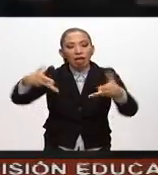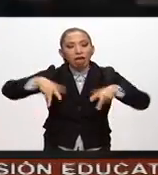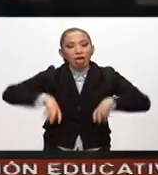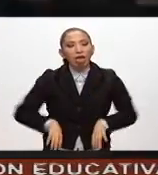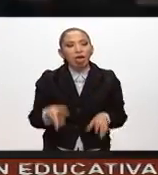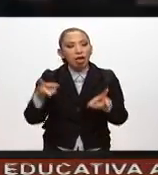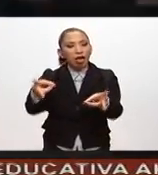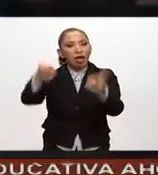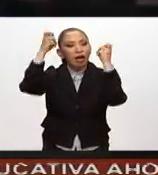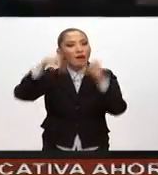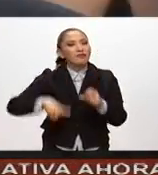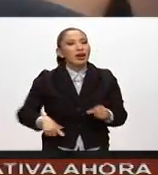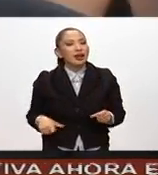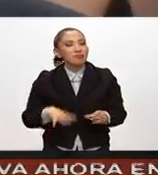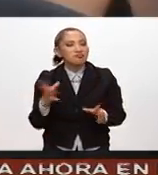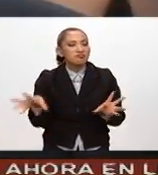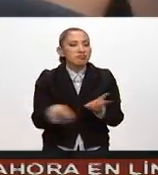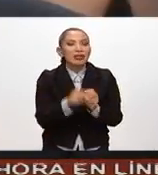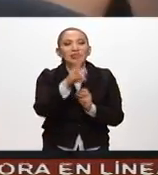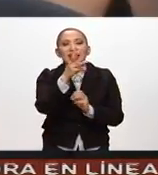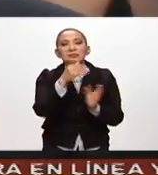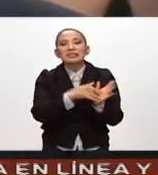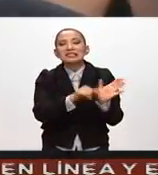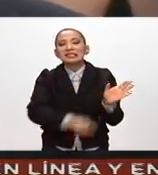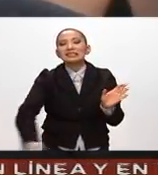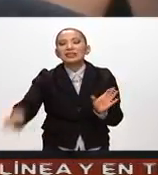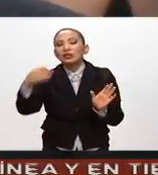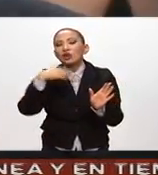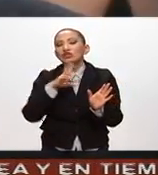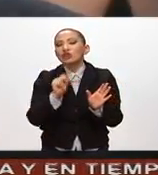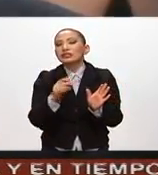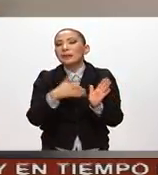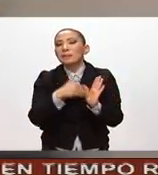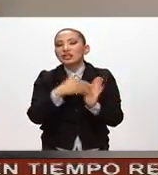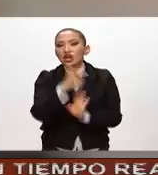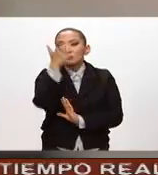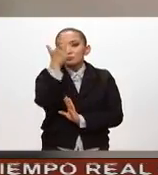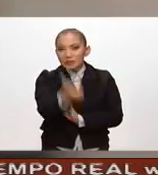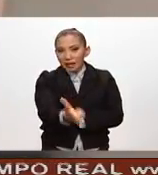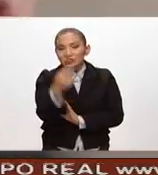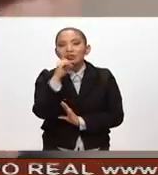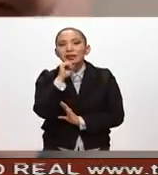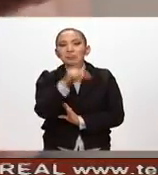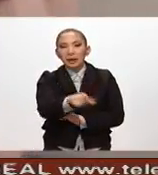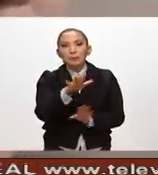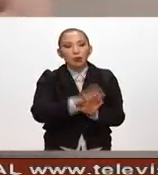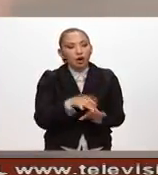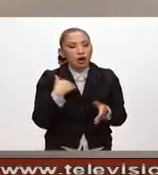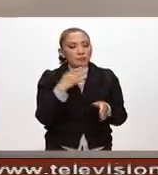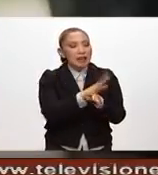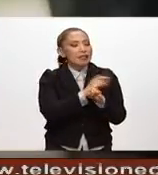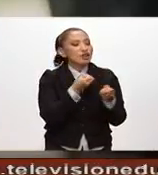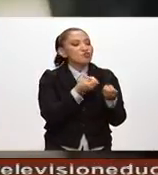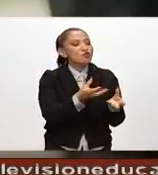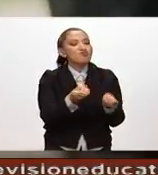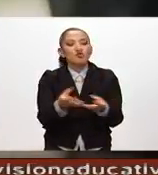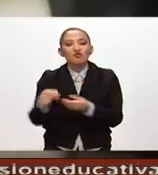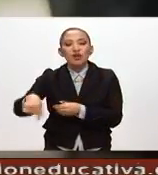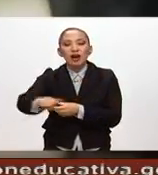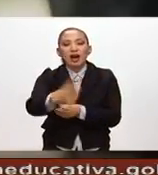desfalcado al erario estatal por un monto de 3.680 millones de pesos, así como por brindar beneficios a